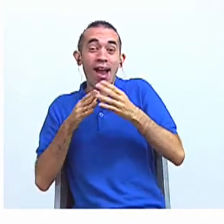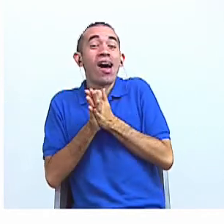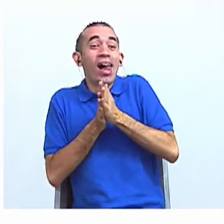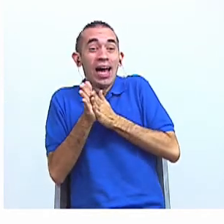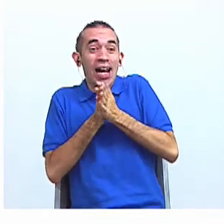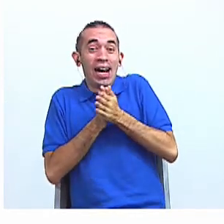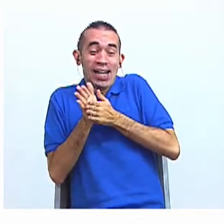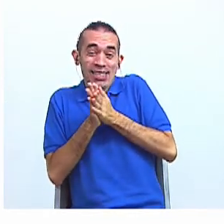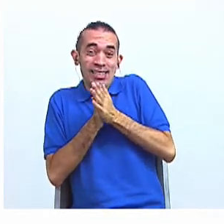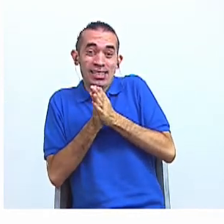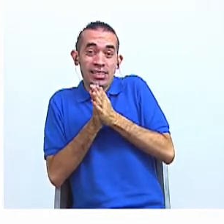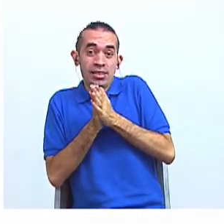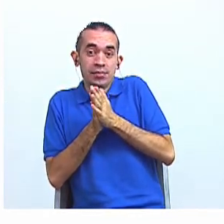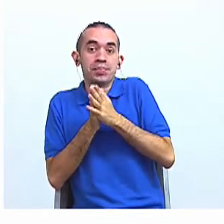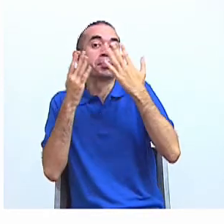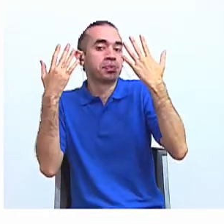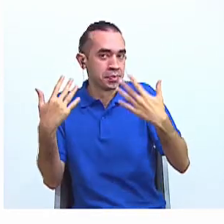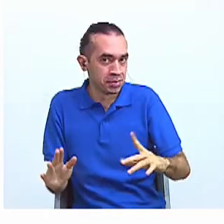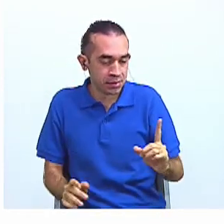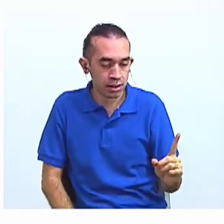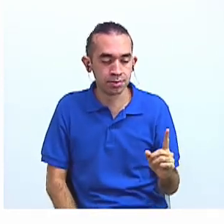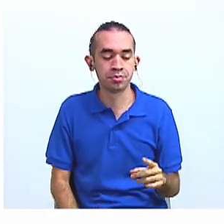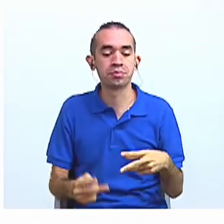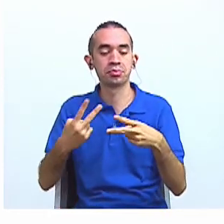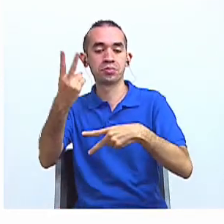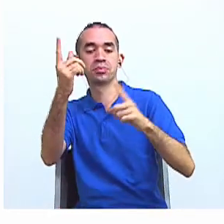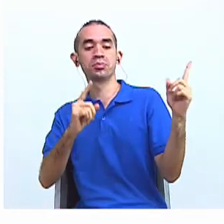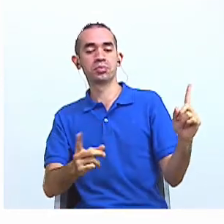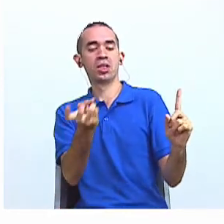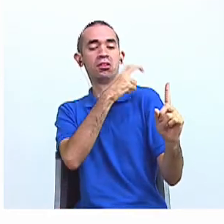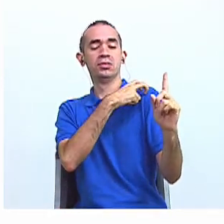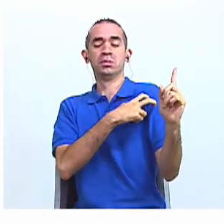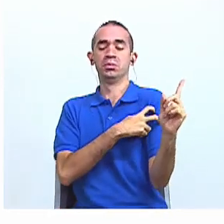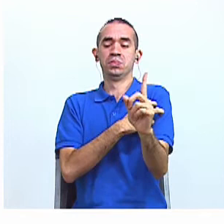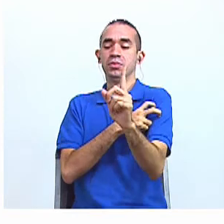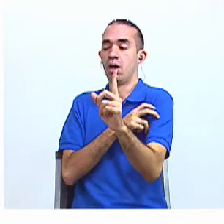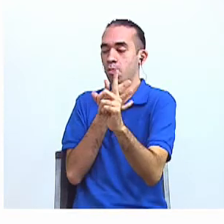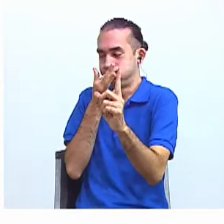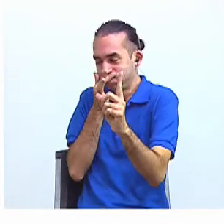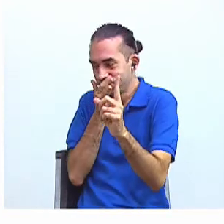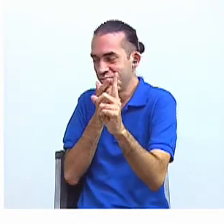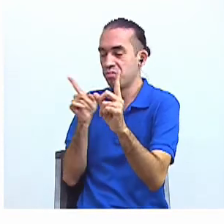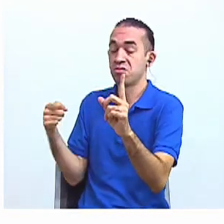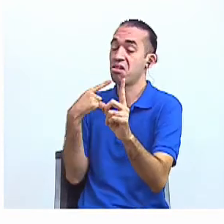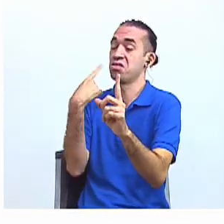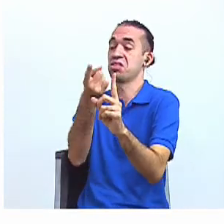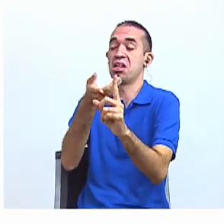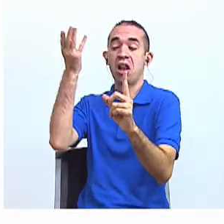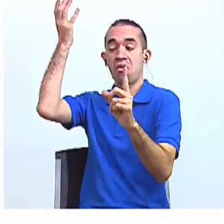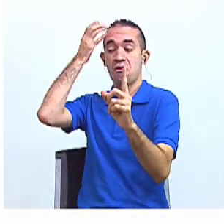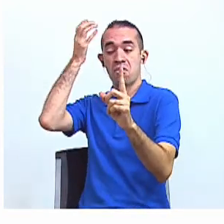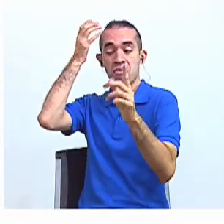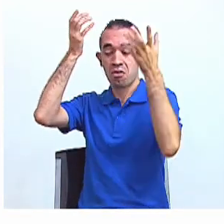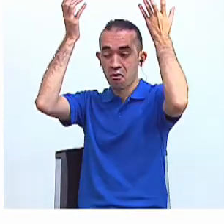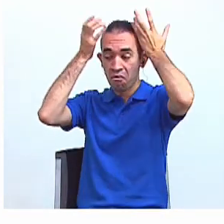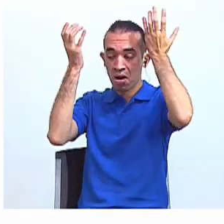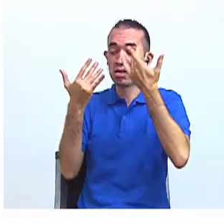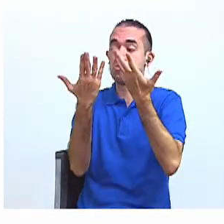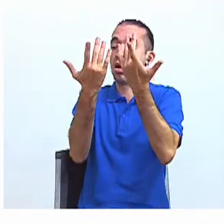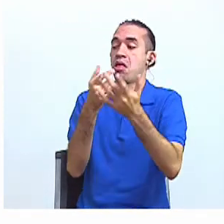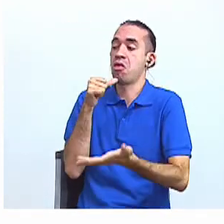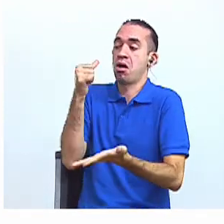Luego, pasa el jefe de la aldea, quien en sentido de burla le dice que le dirá al rey que está esperando la carta.